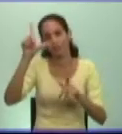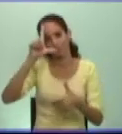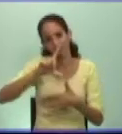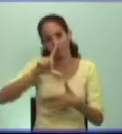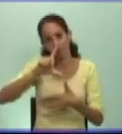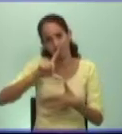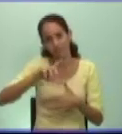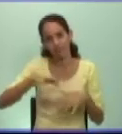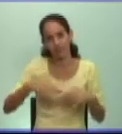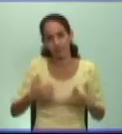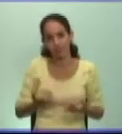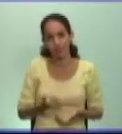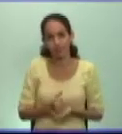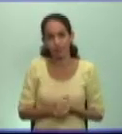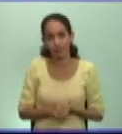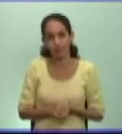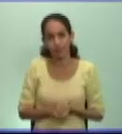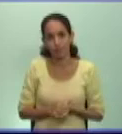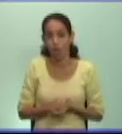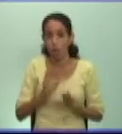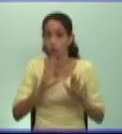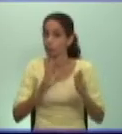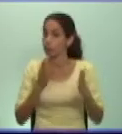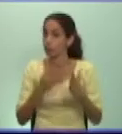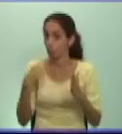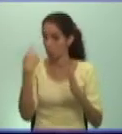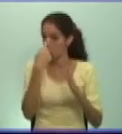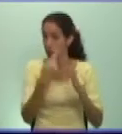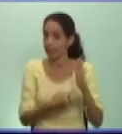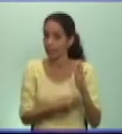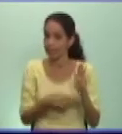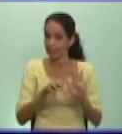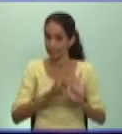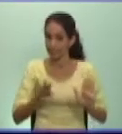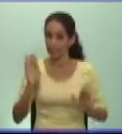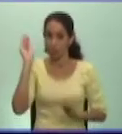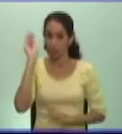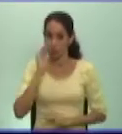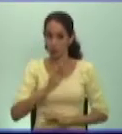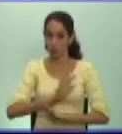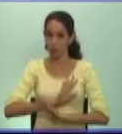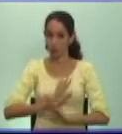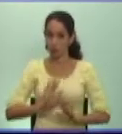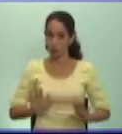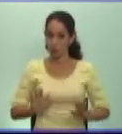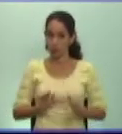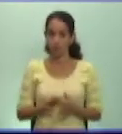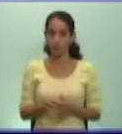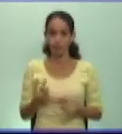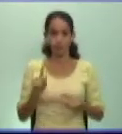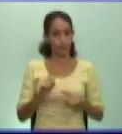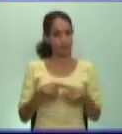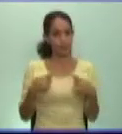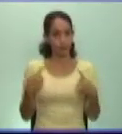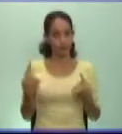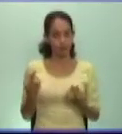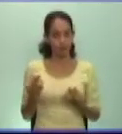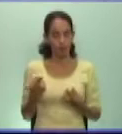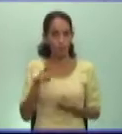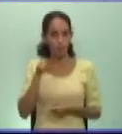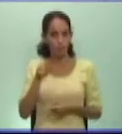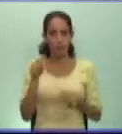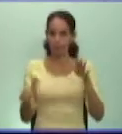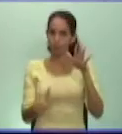latinoamericana. Neoliberalismo con todas las particularidades que conocemos. Eso es por un lado, pero Reagan tiene una política muy segura a seguir.